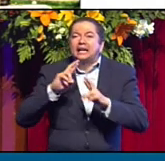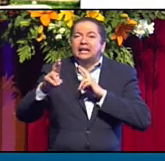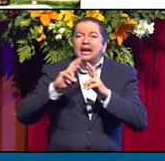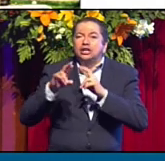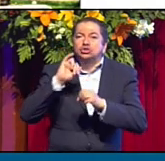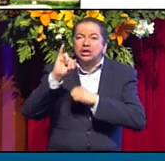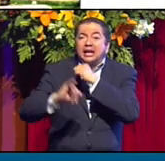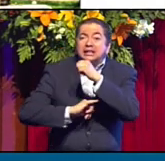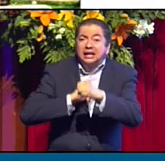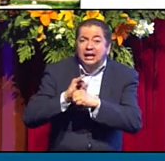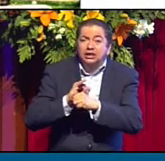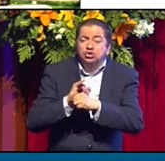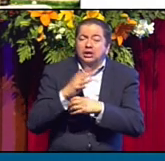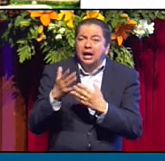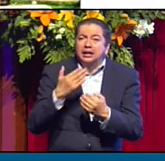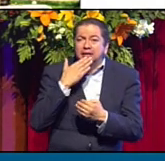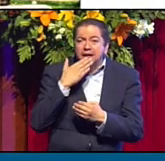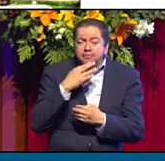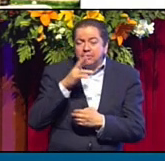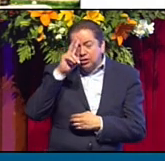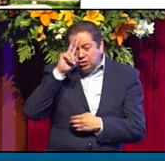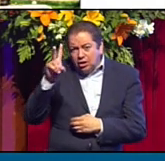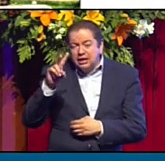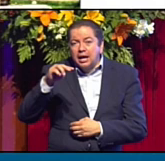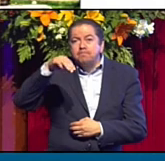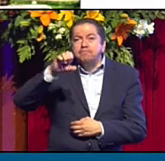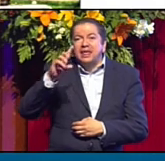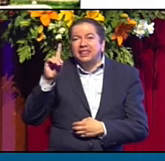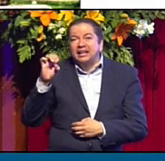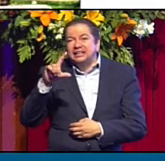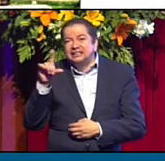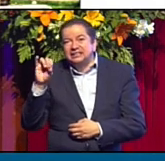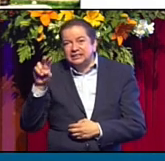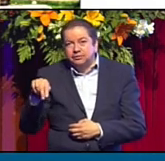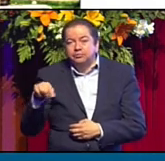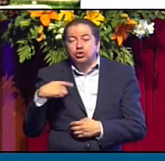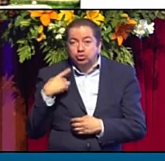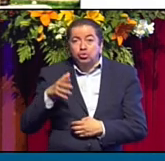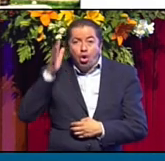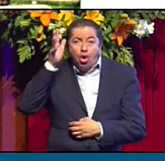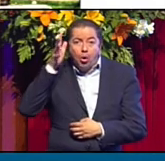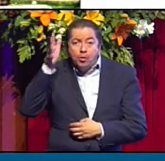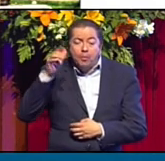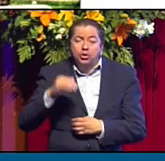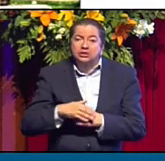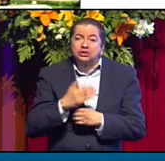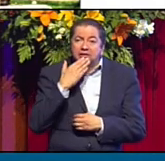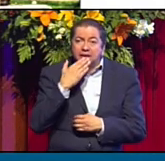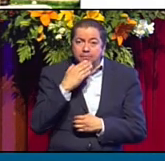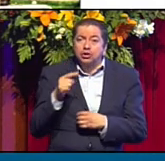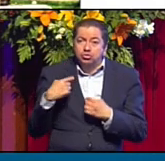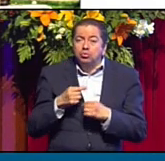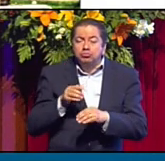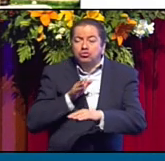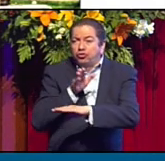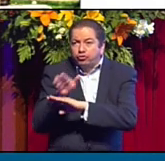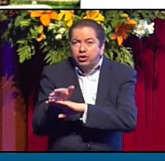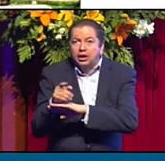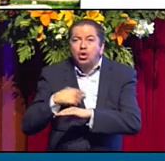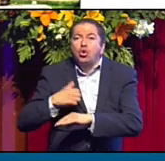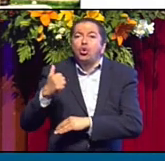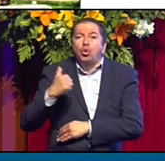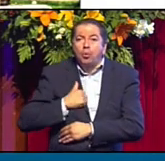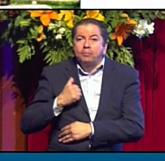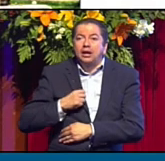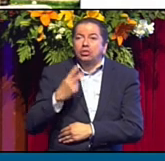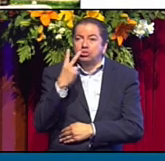internacionales tuvimos el honor de estar en Medellín como expositor y también como moderador. Nos pidieron cumplir